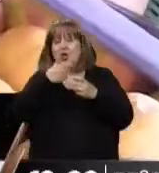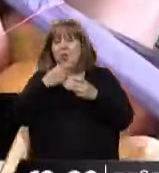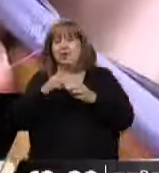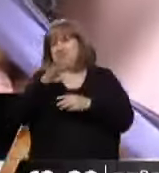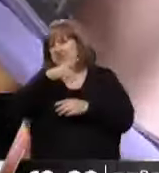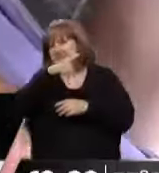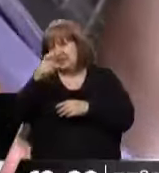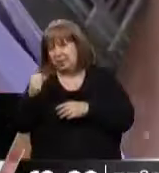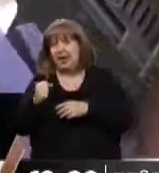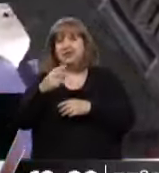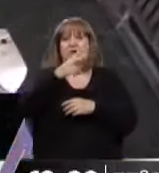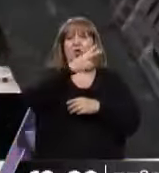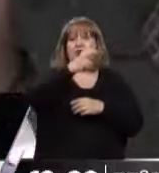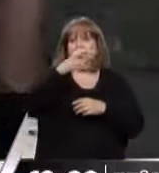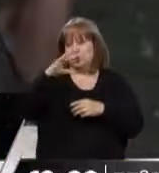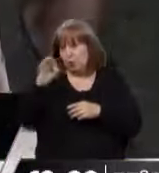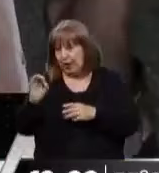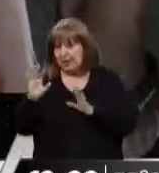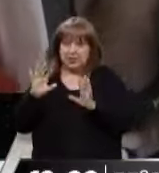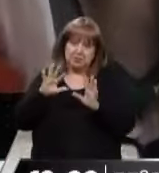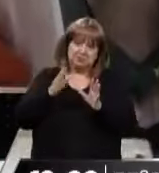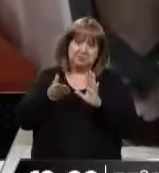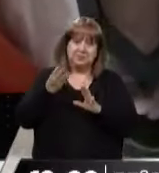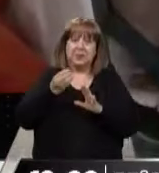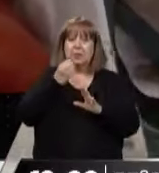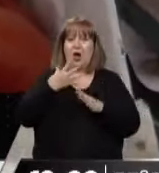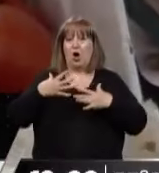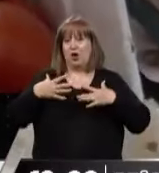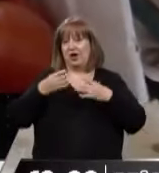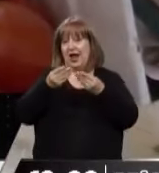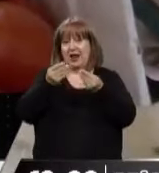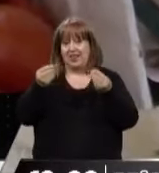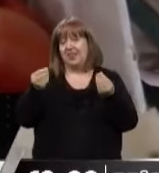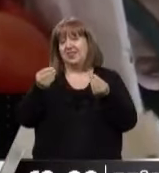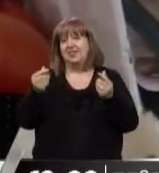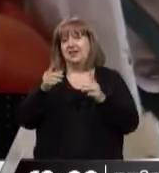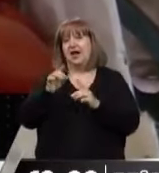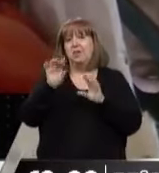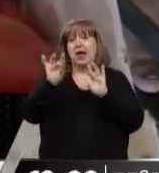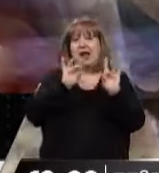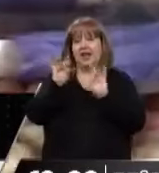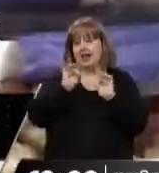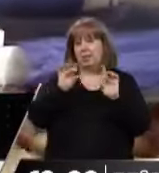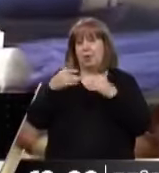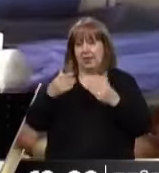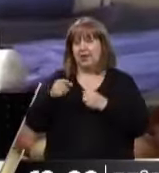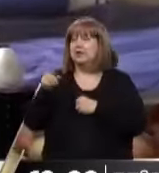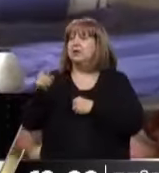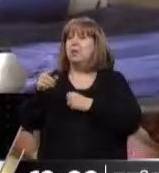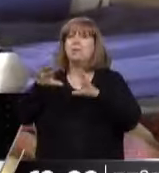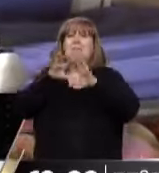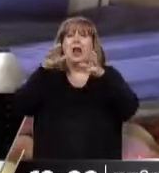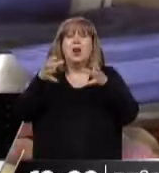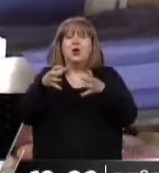100 pesos, 2.50, un poquito más. Mejor calidad, hay para elegir, digamos. ¿Cuánto sale un melón de